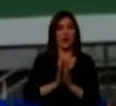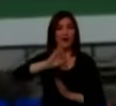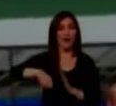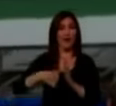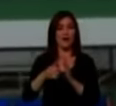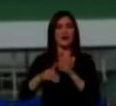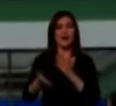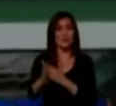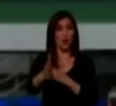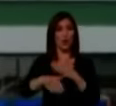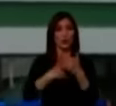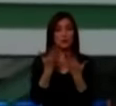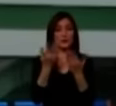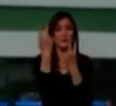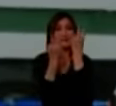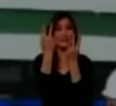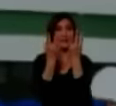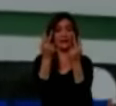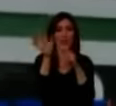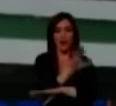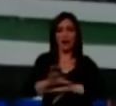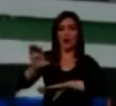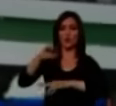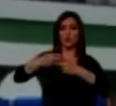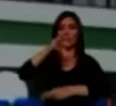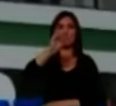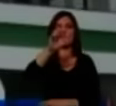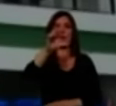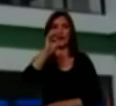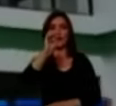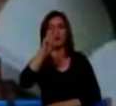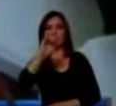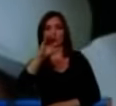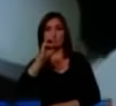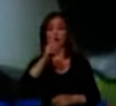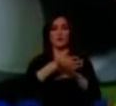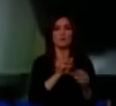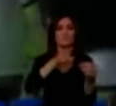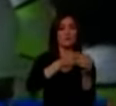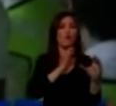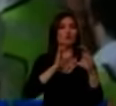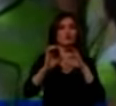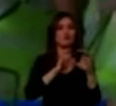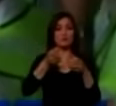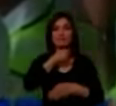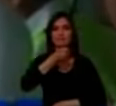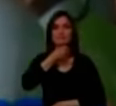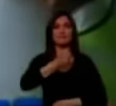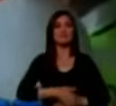las instalaciones del Campus Milenio y finalmente asistirá a un conversatorio con medios de comunicación.